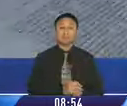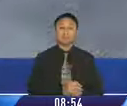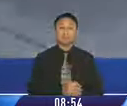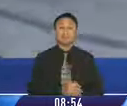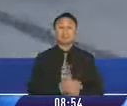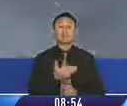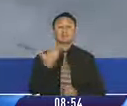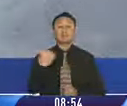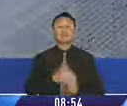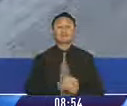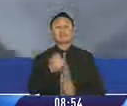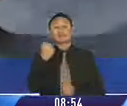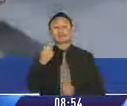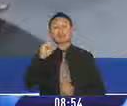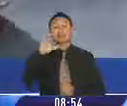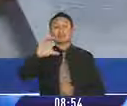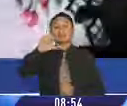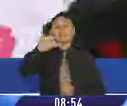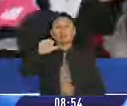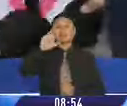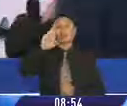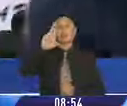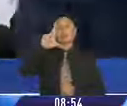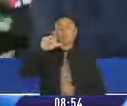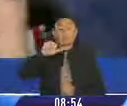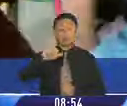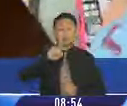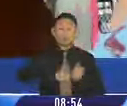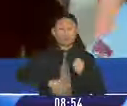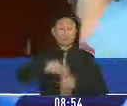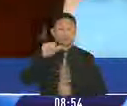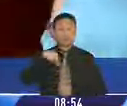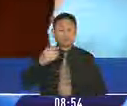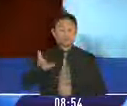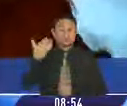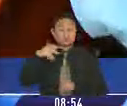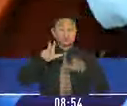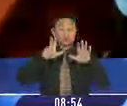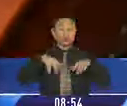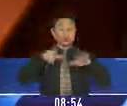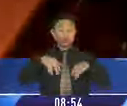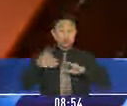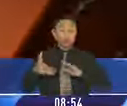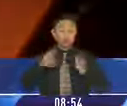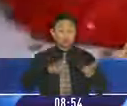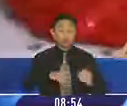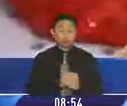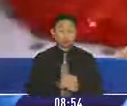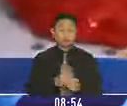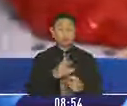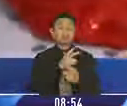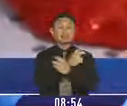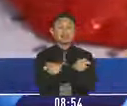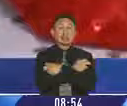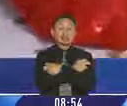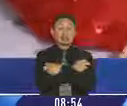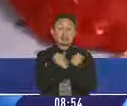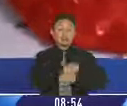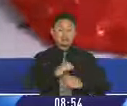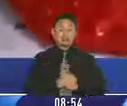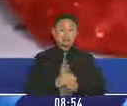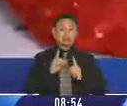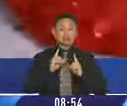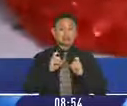dejó Scarlett de 9 años, su primera hija, quien falleció hace 8 meses con cáncer a los huesos? A ella también le